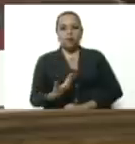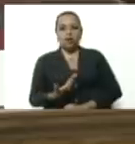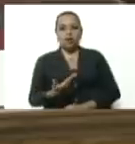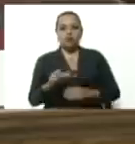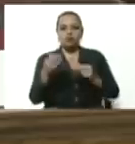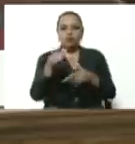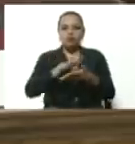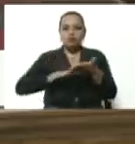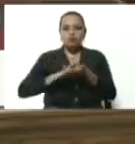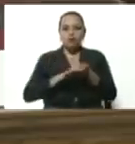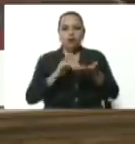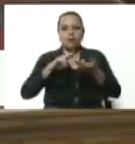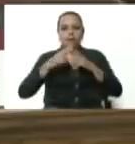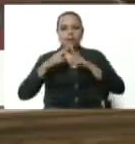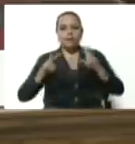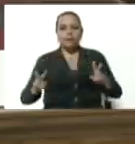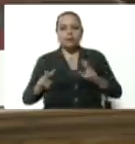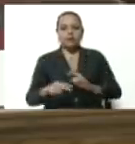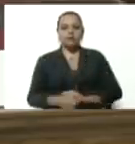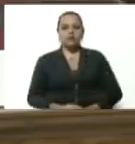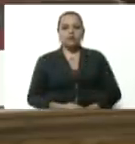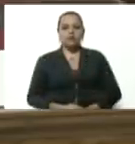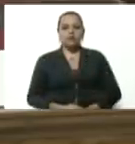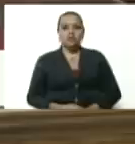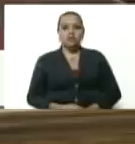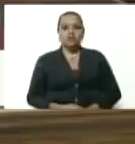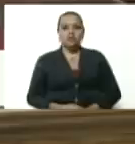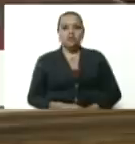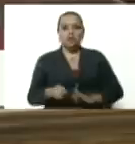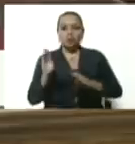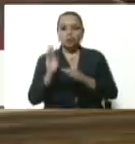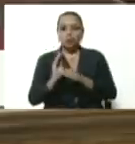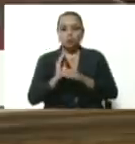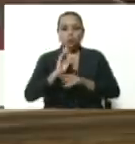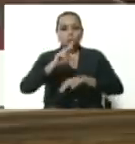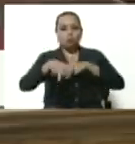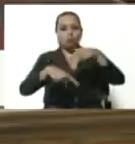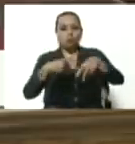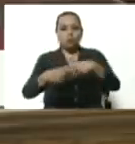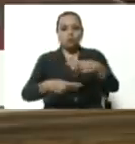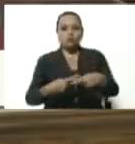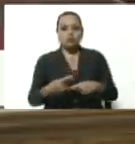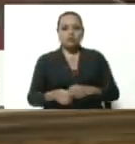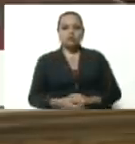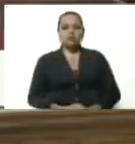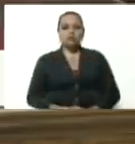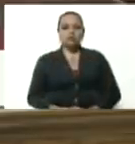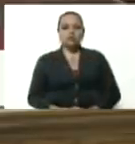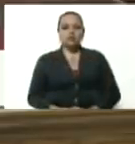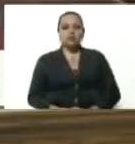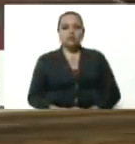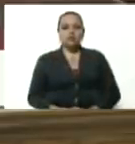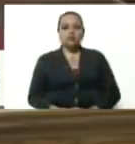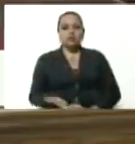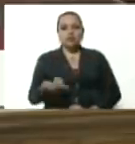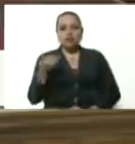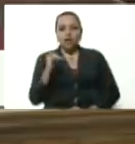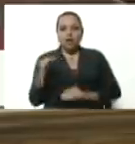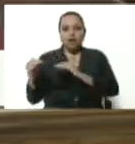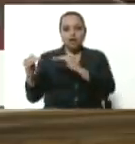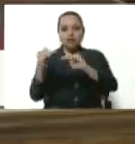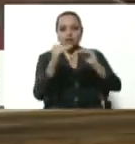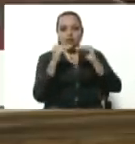en paz, en plenas garantías y en un proceso caracterizado por la estabilidad y